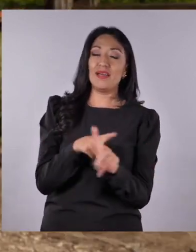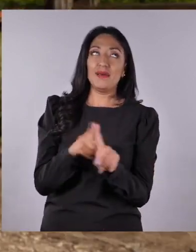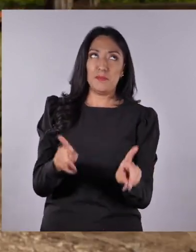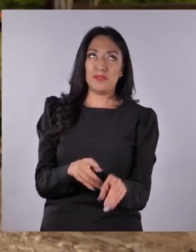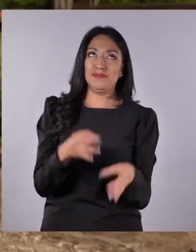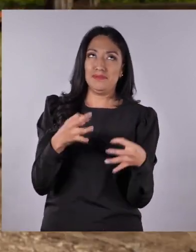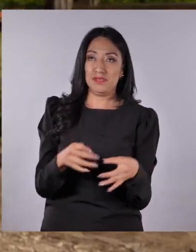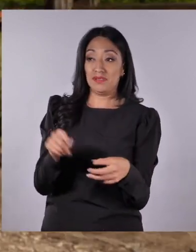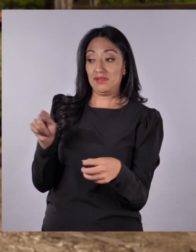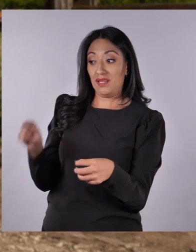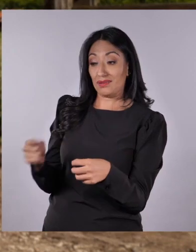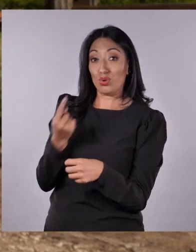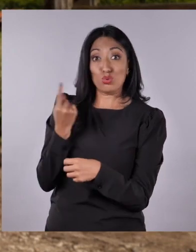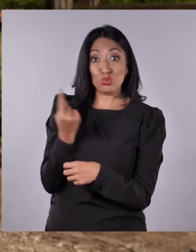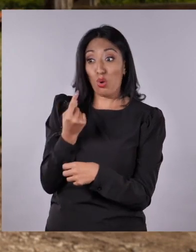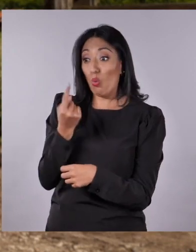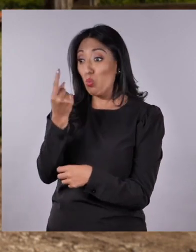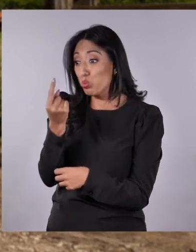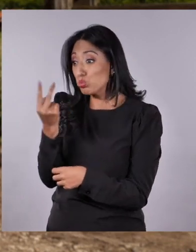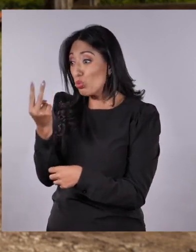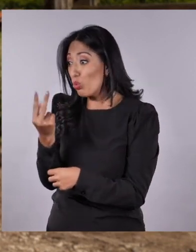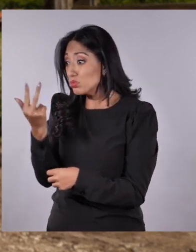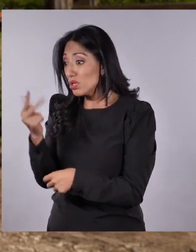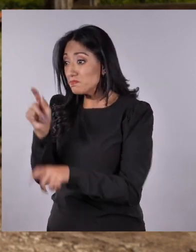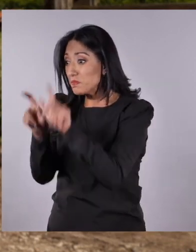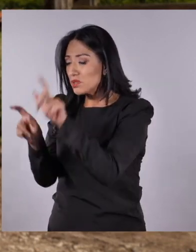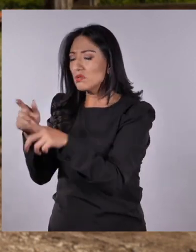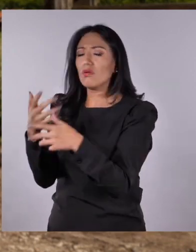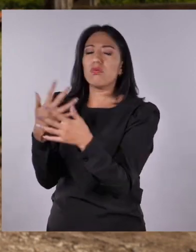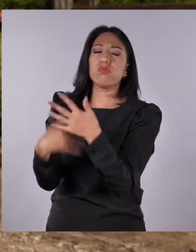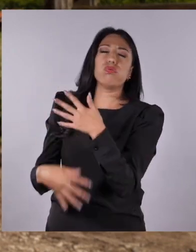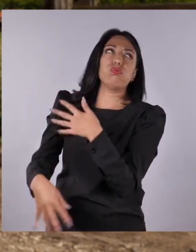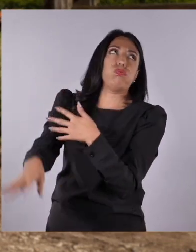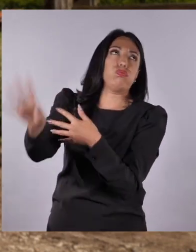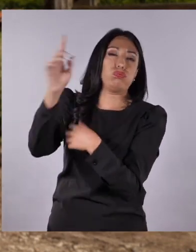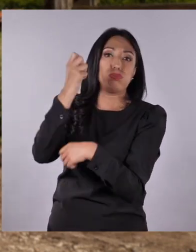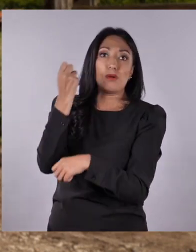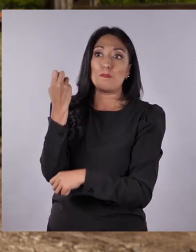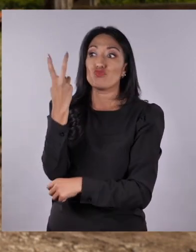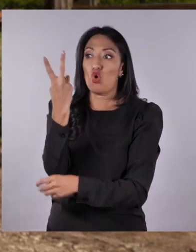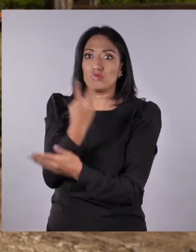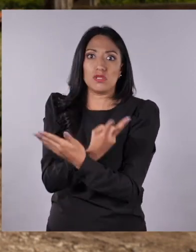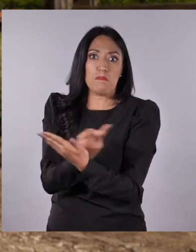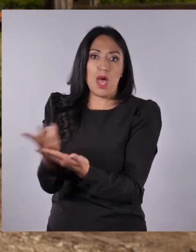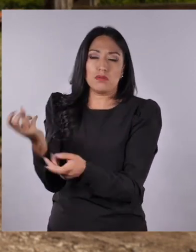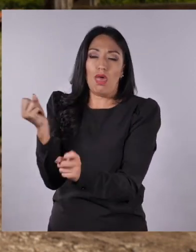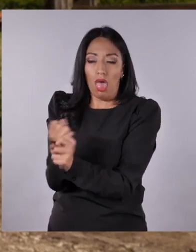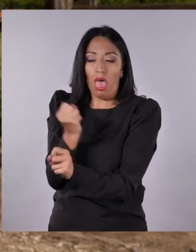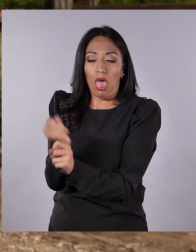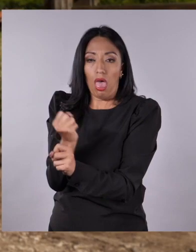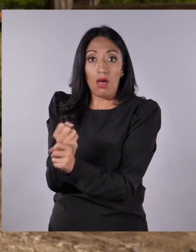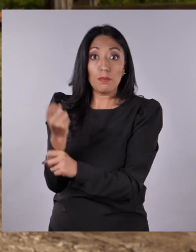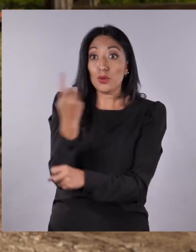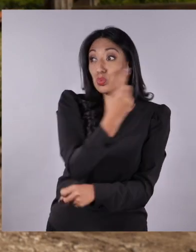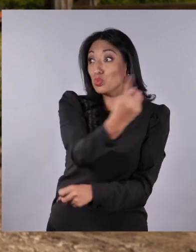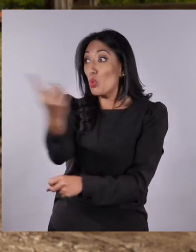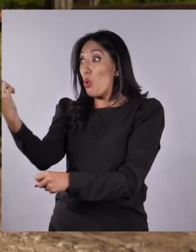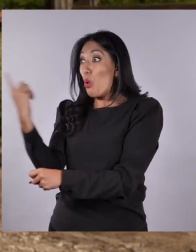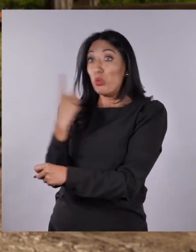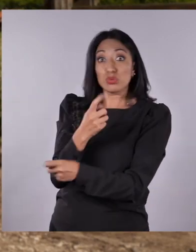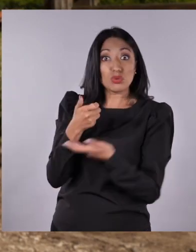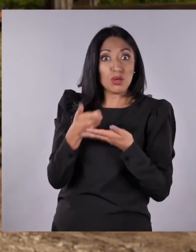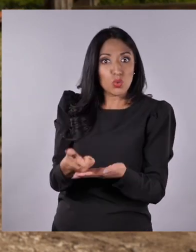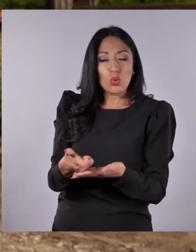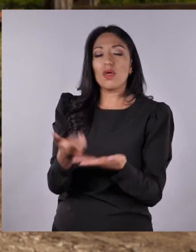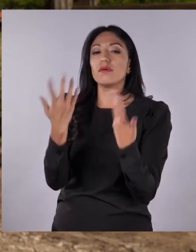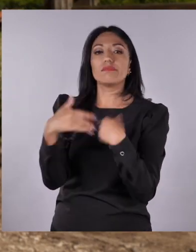Pero de ley, si esto se hacía solo entre pocos. Se tardaba unas buenas 2 semanas, pero con la ayuda de la comunidad